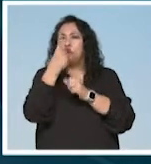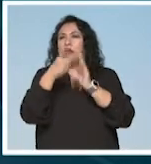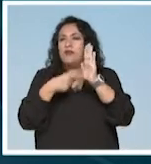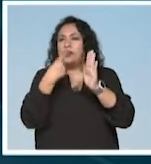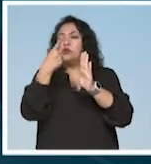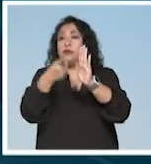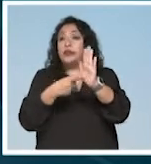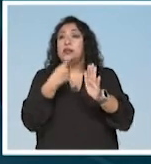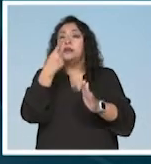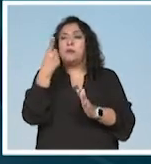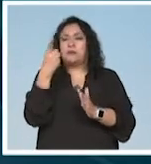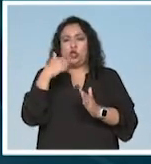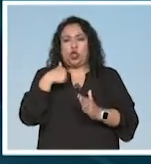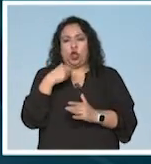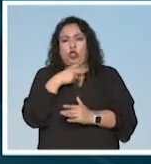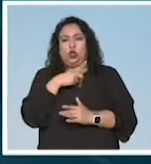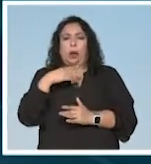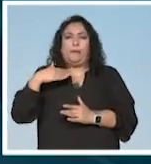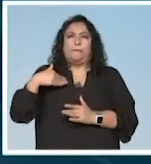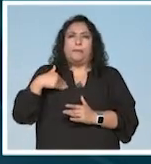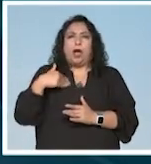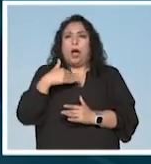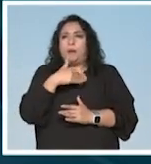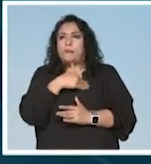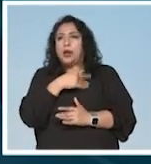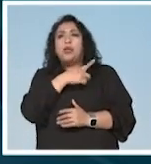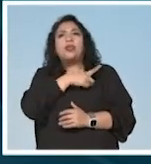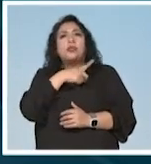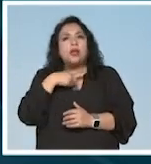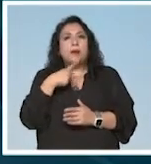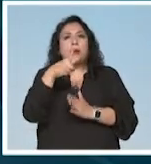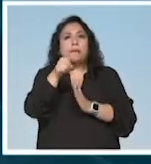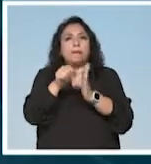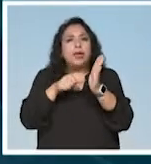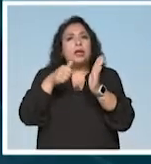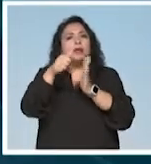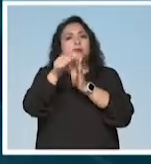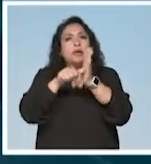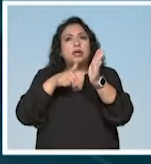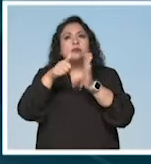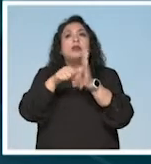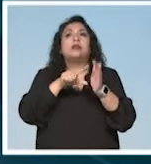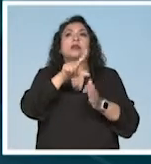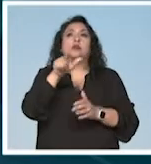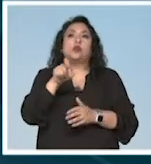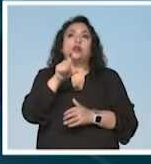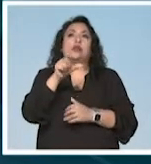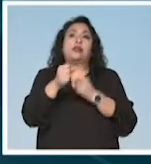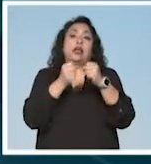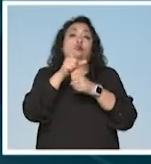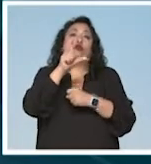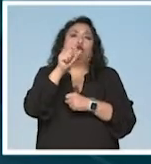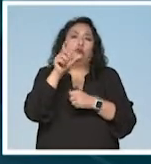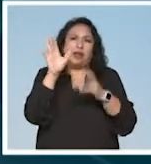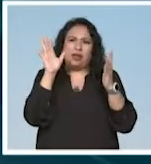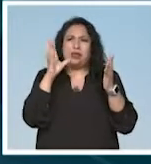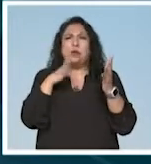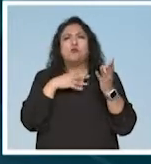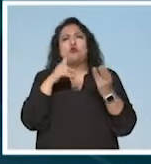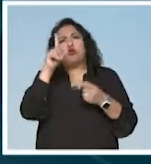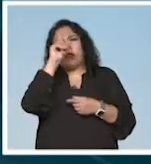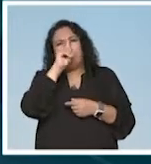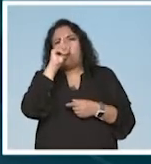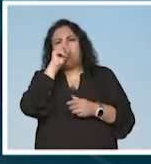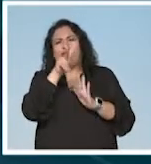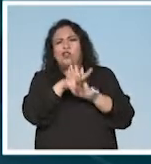el autoexamen de las mamas es algo que se debe realizar mensualmente después de los 20 años hay muchos tutoriales